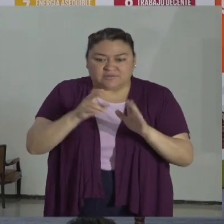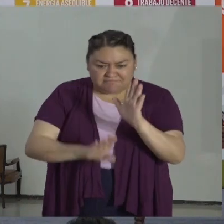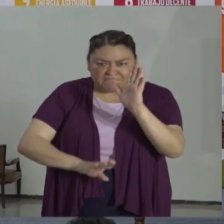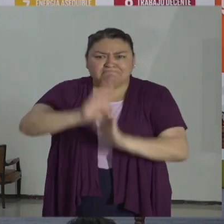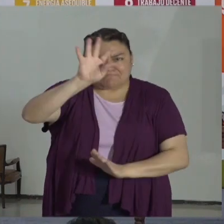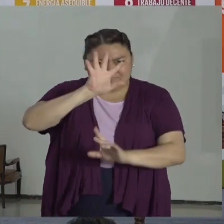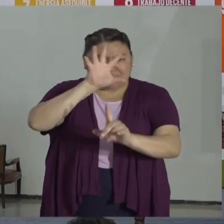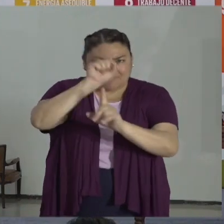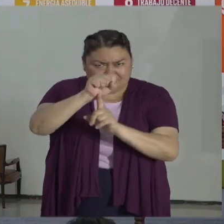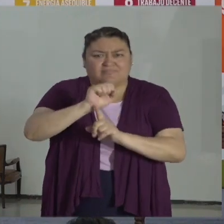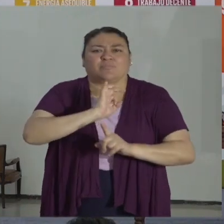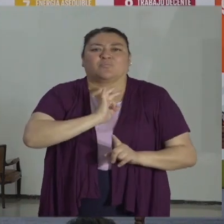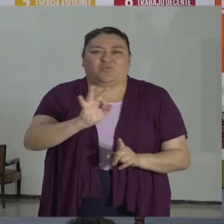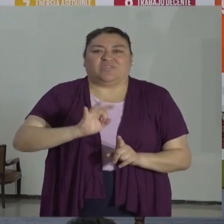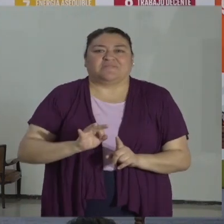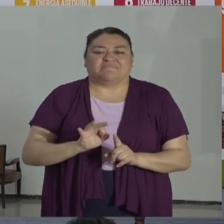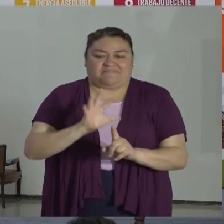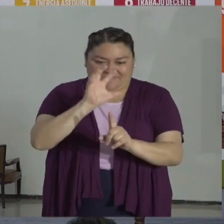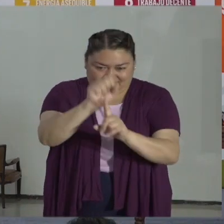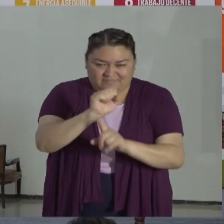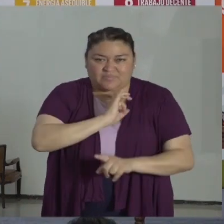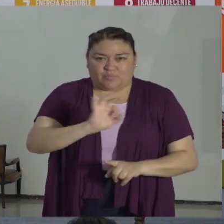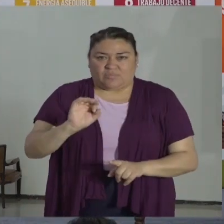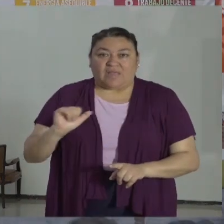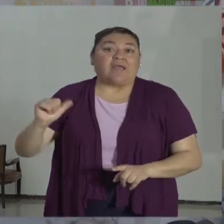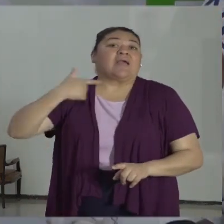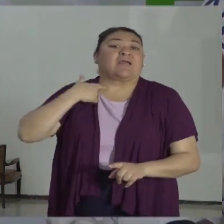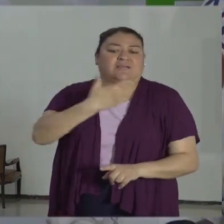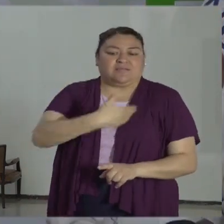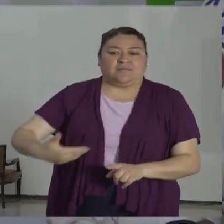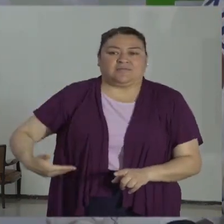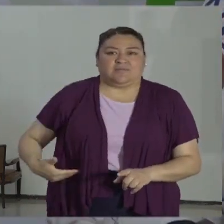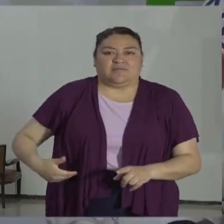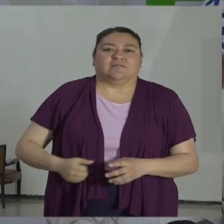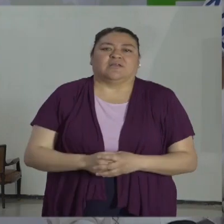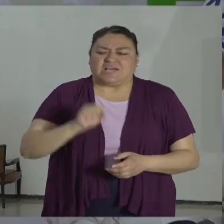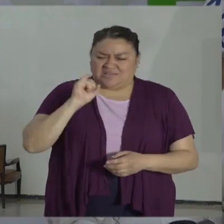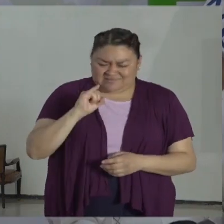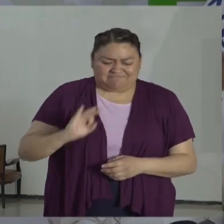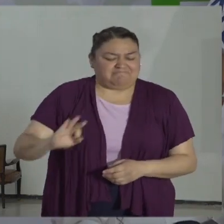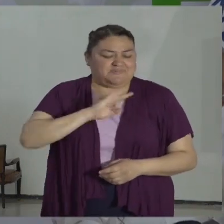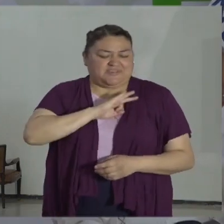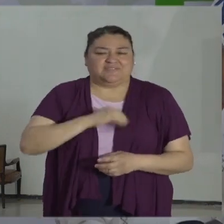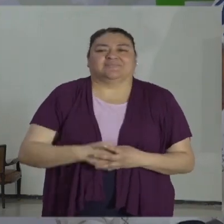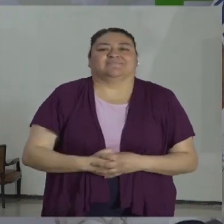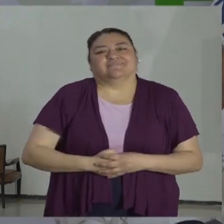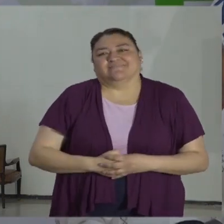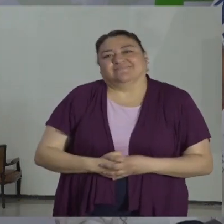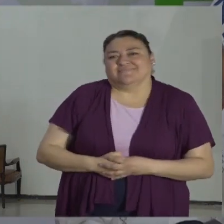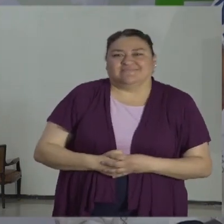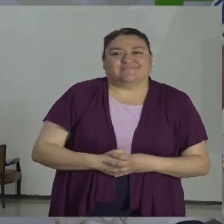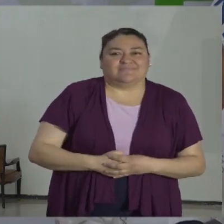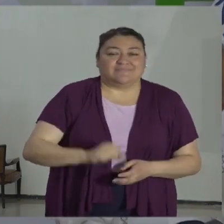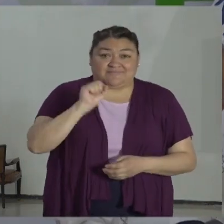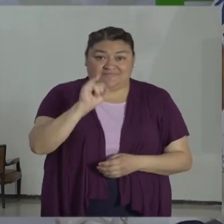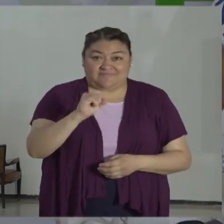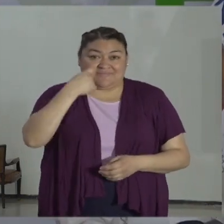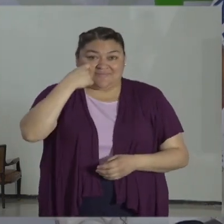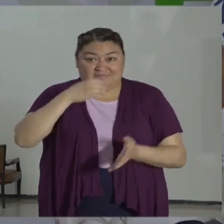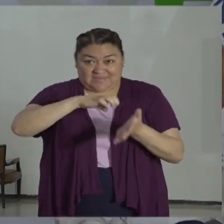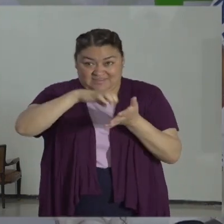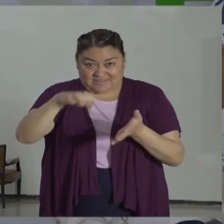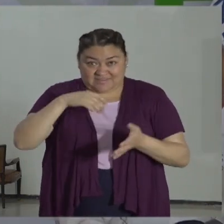Ecuatorial. Cuenta con una maestría en desarrollo económico de la Universidad de Montreal en Canadá y es licenciado